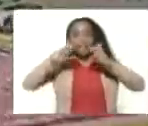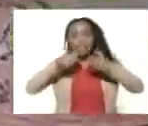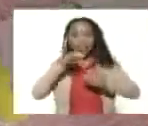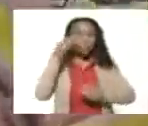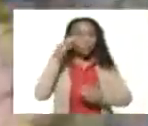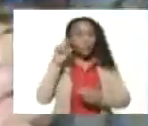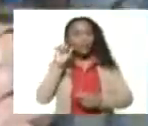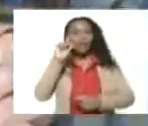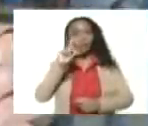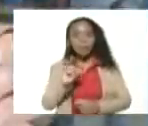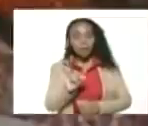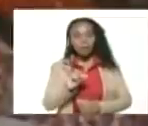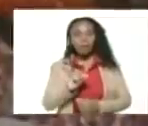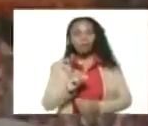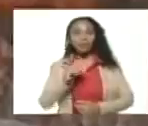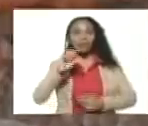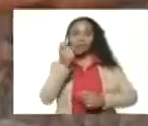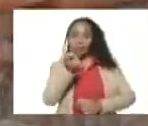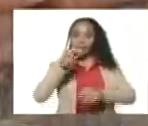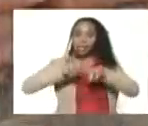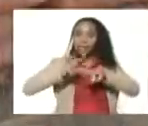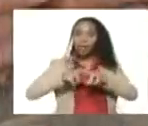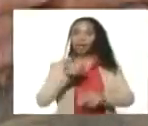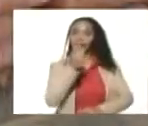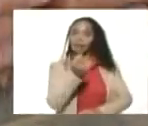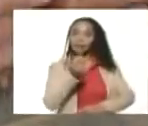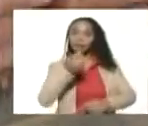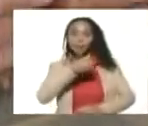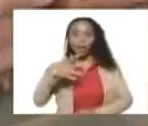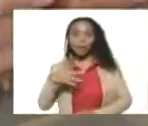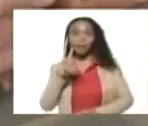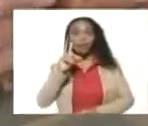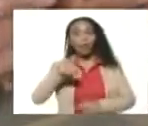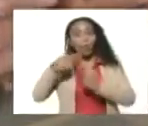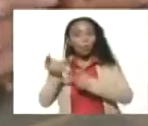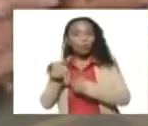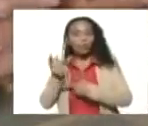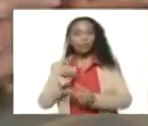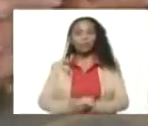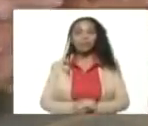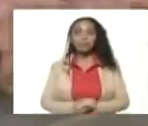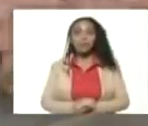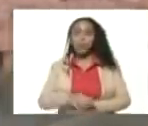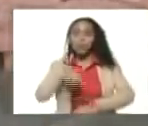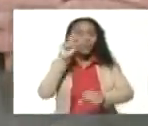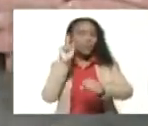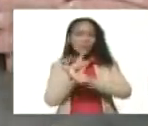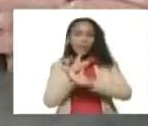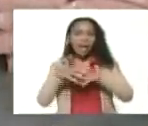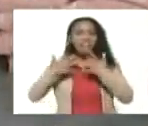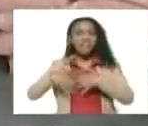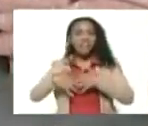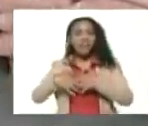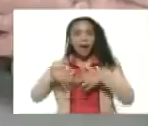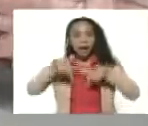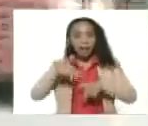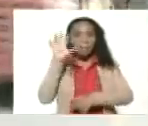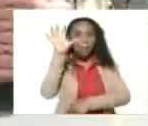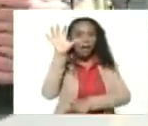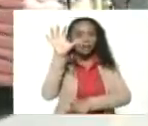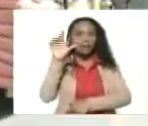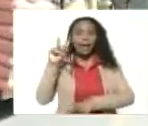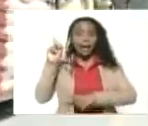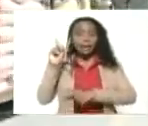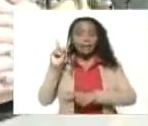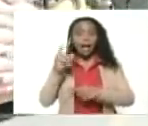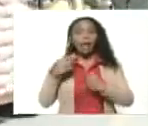frijol. Y frijol. Y sorgo, y sorgo. Y sorgo. Me corrige la... Es la única planta en el país con esa capacidad. Pero además de ello,